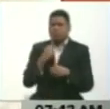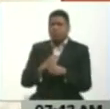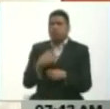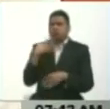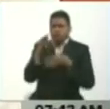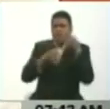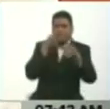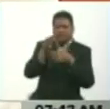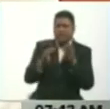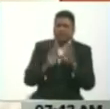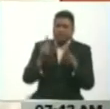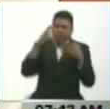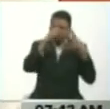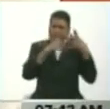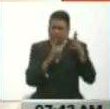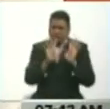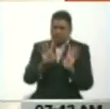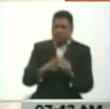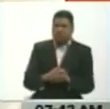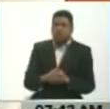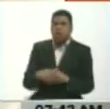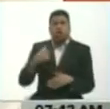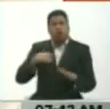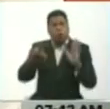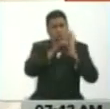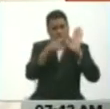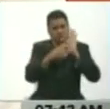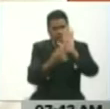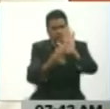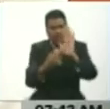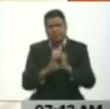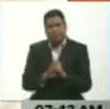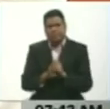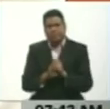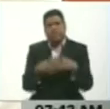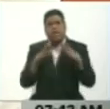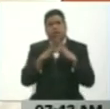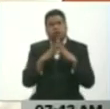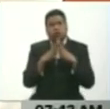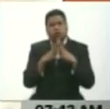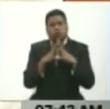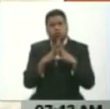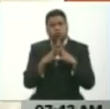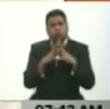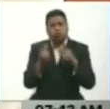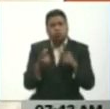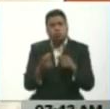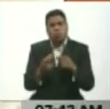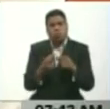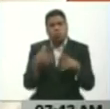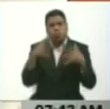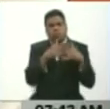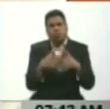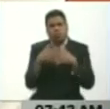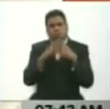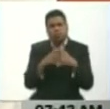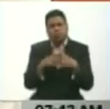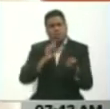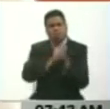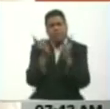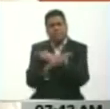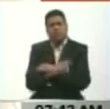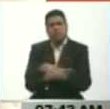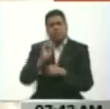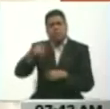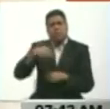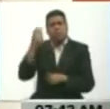con detalle, porque yo tengo aquí la ley que el Congreso norteamericano renovó hace algunos días, y